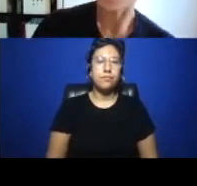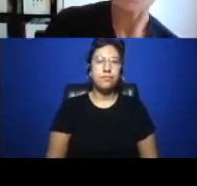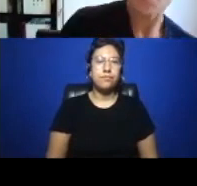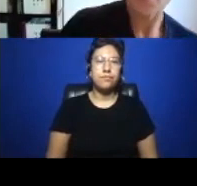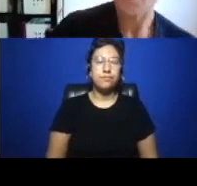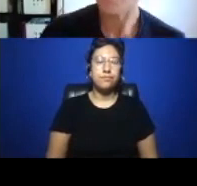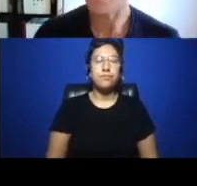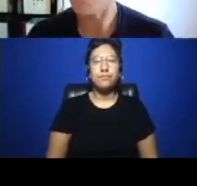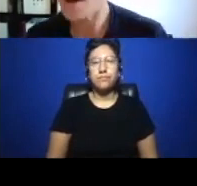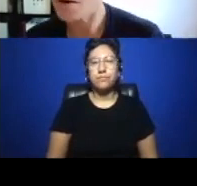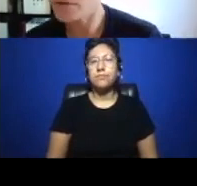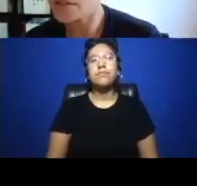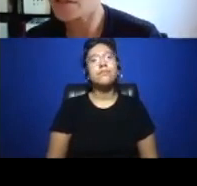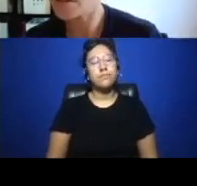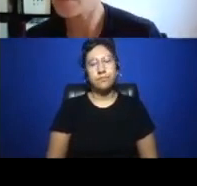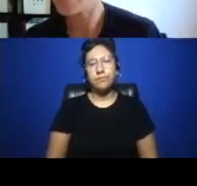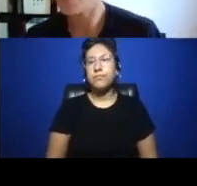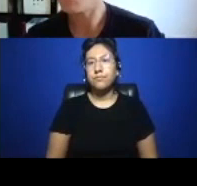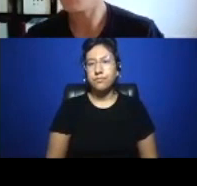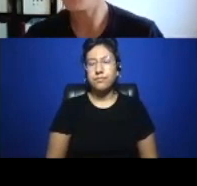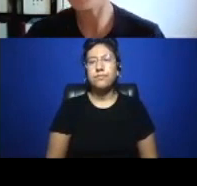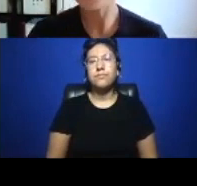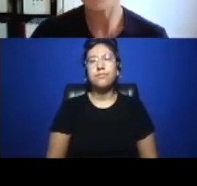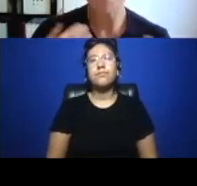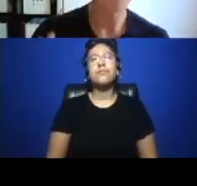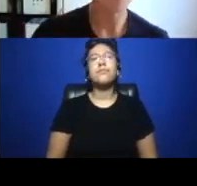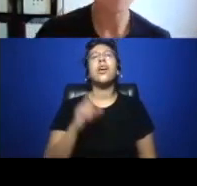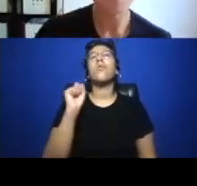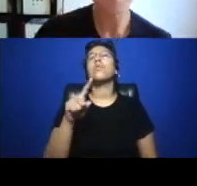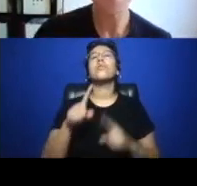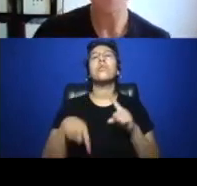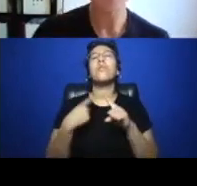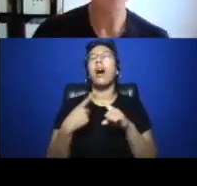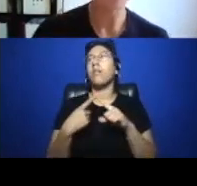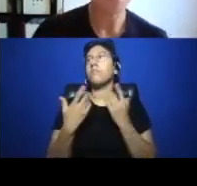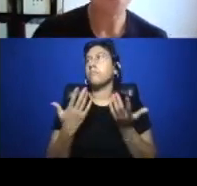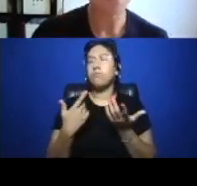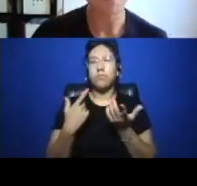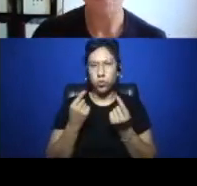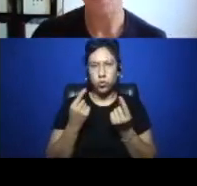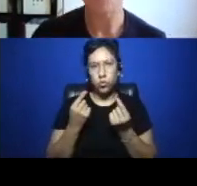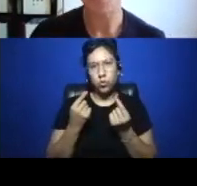I got a question about what do we do about. Tengo una pregunta sobre qué hacemos